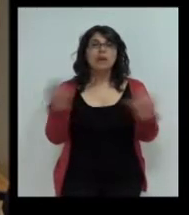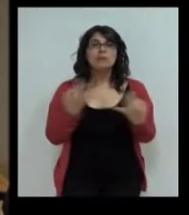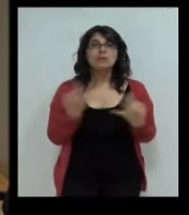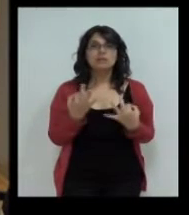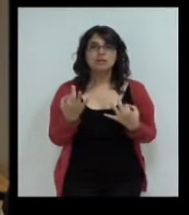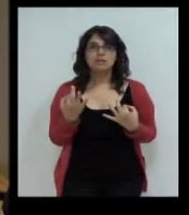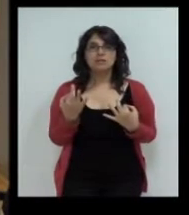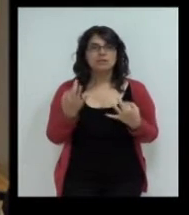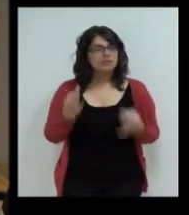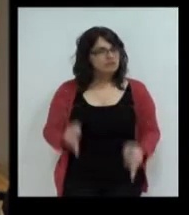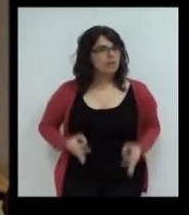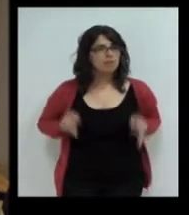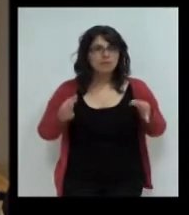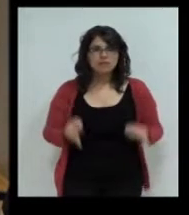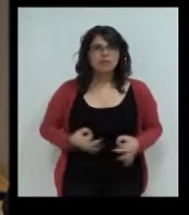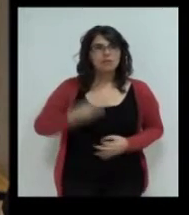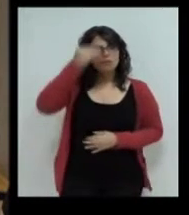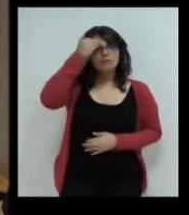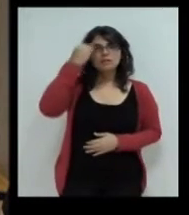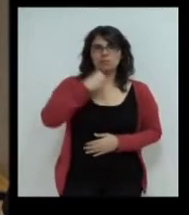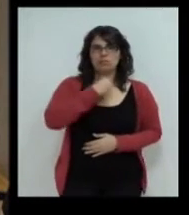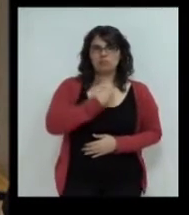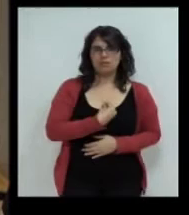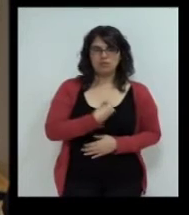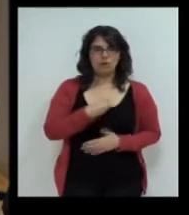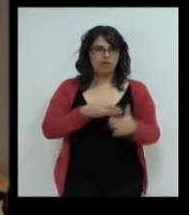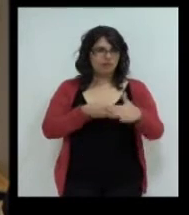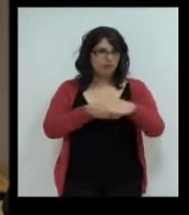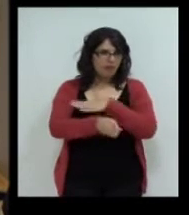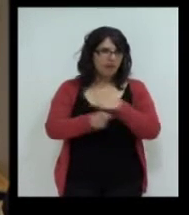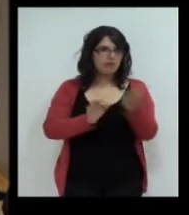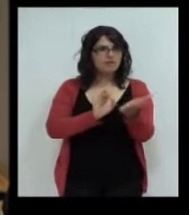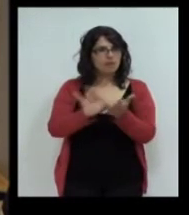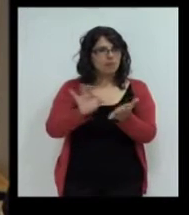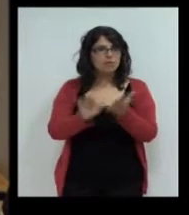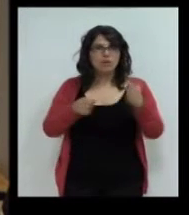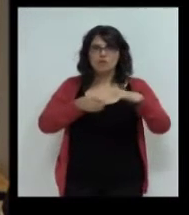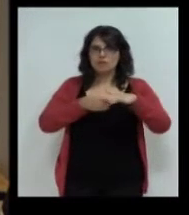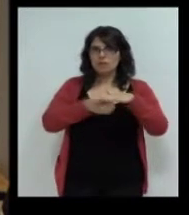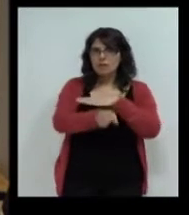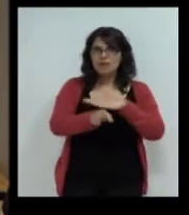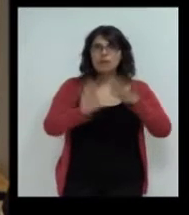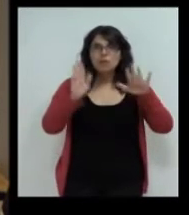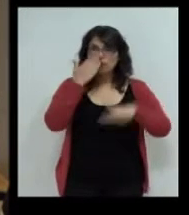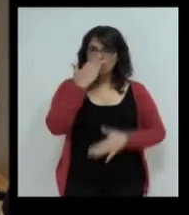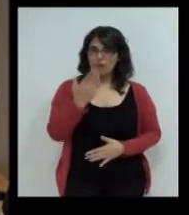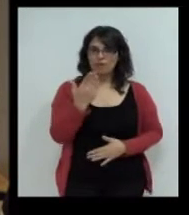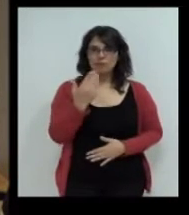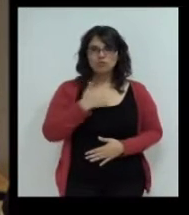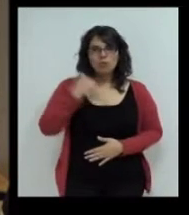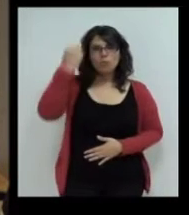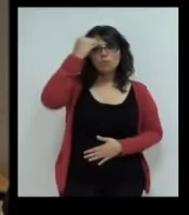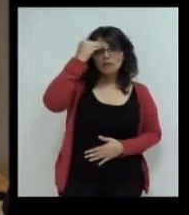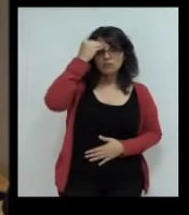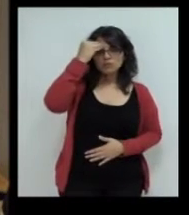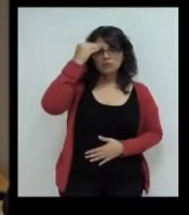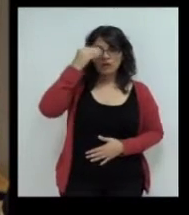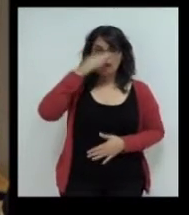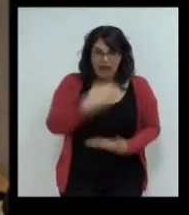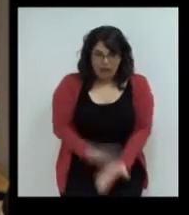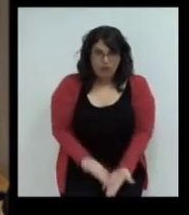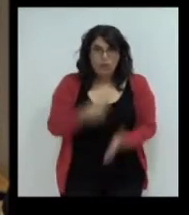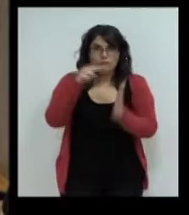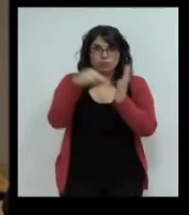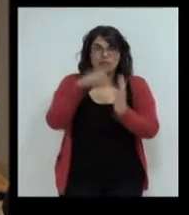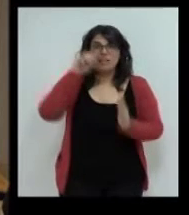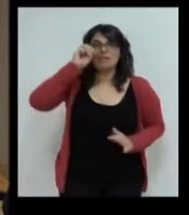centramos en lo mismo, en la accesibilidad, en los servicios de accesibilidad, pero pienso que de verdad que llegados a este momento, hoy en 2013, lo que